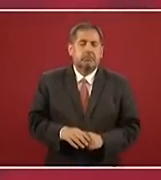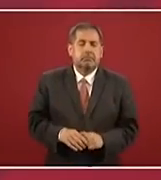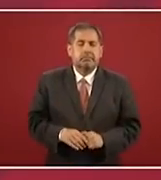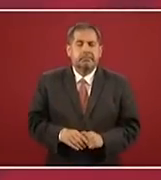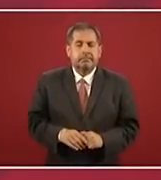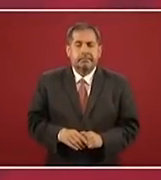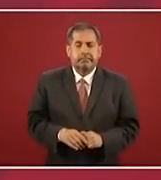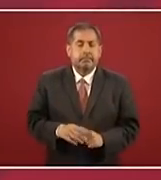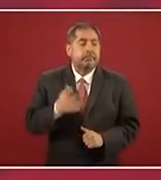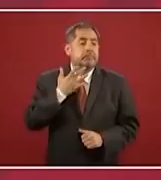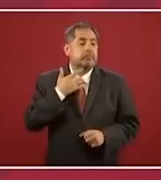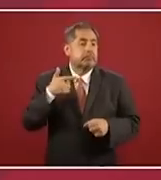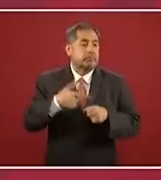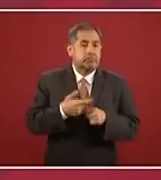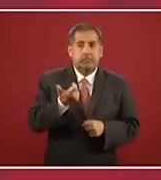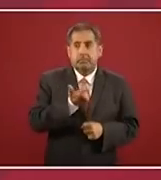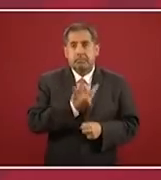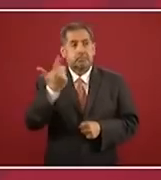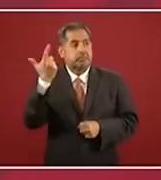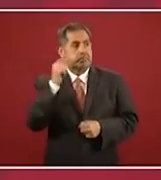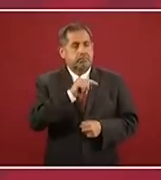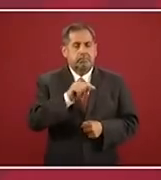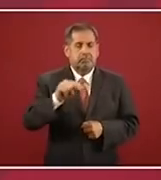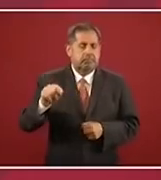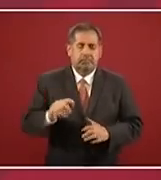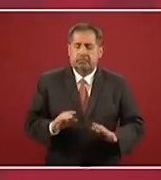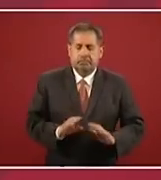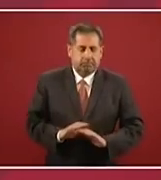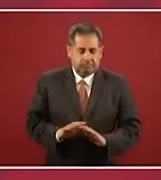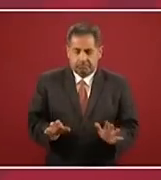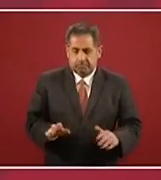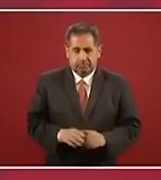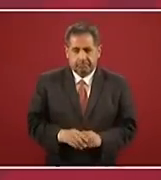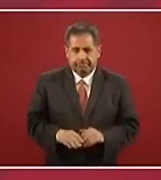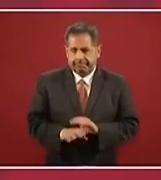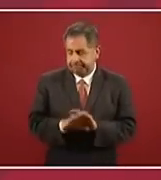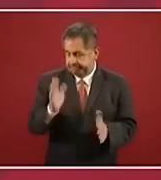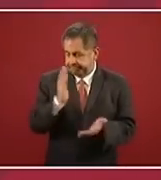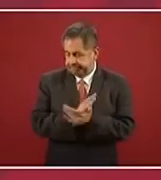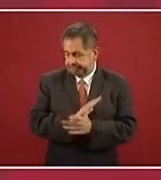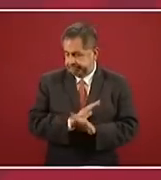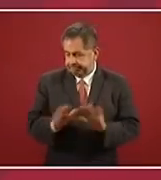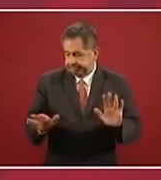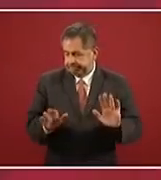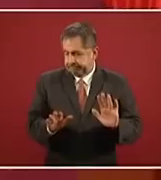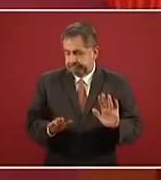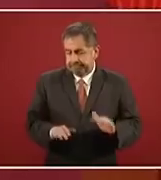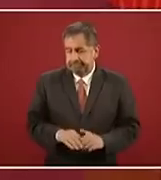y los gasolinazos en algunos casos eso se terminó